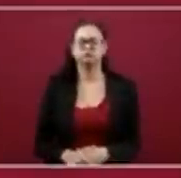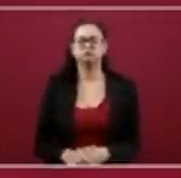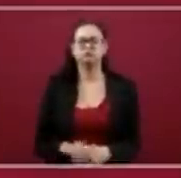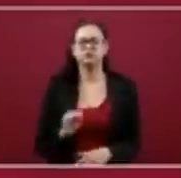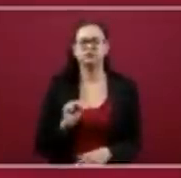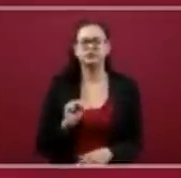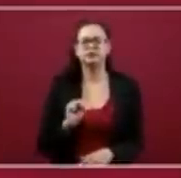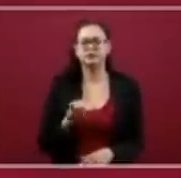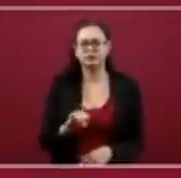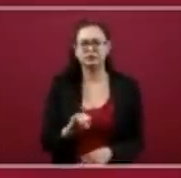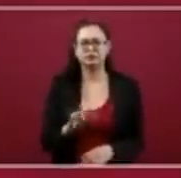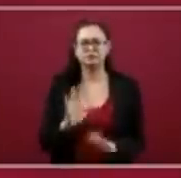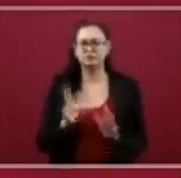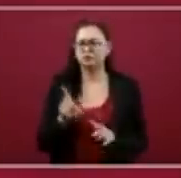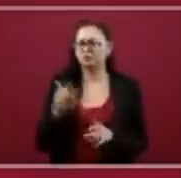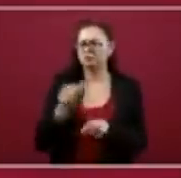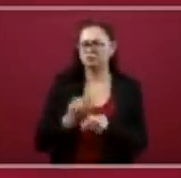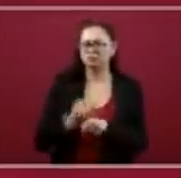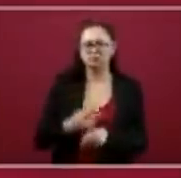tomando nota